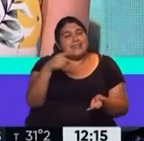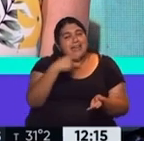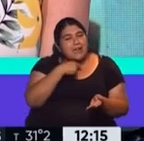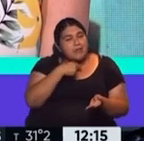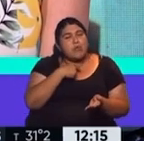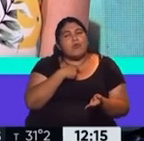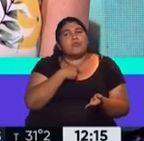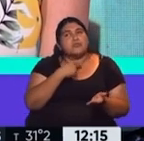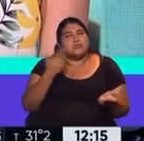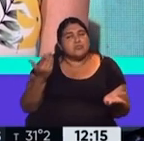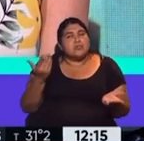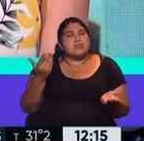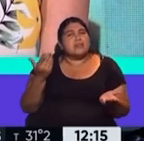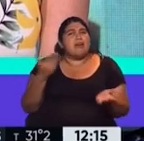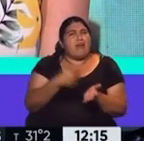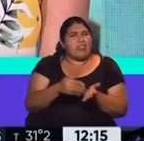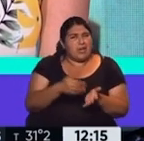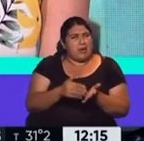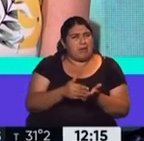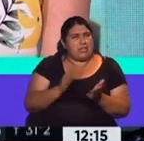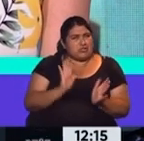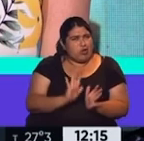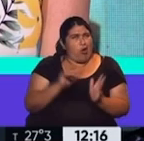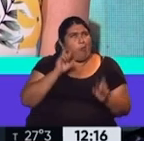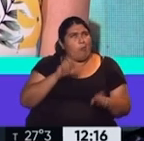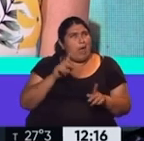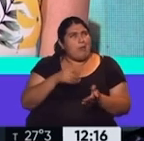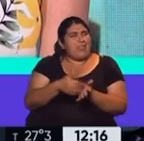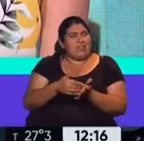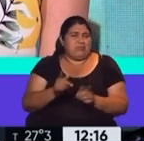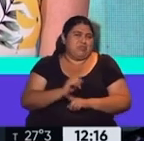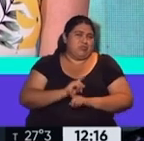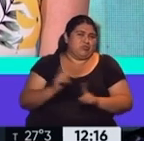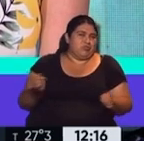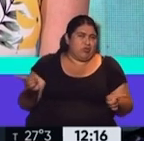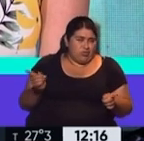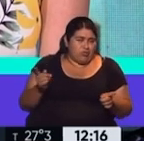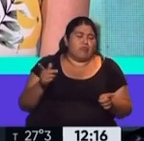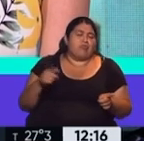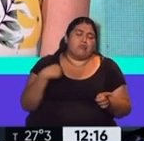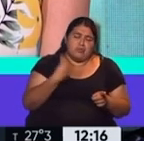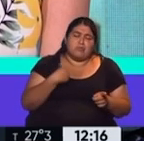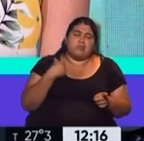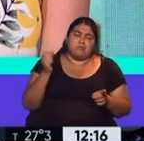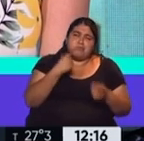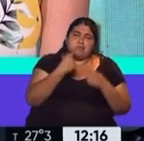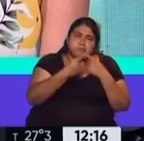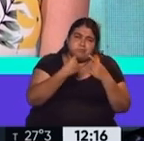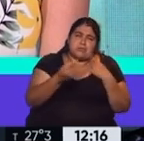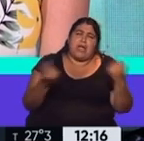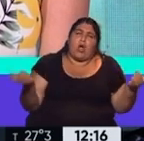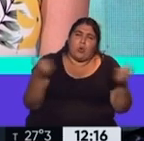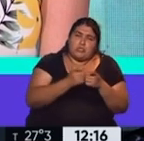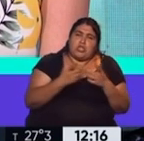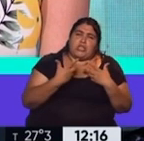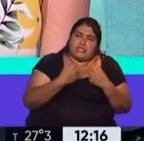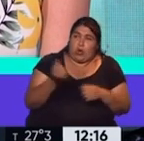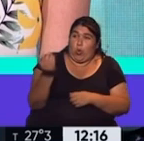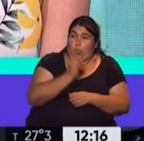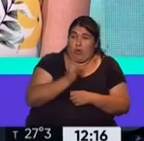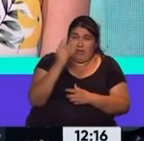en cuestiones discriminatorias nosotros es también a quien le hemos tomado en consulta con el departamento de salud de nuestra